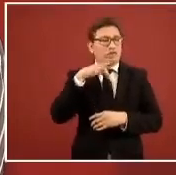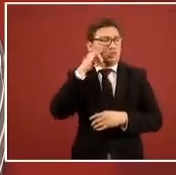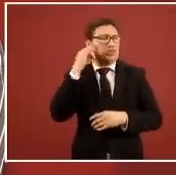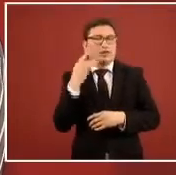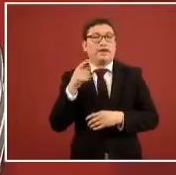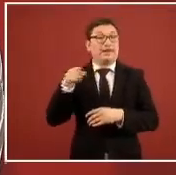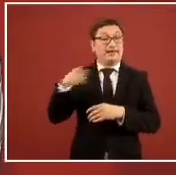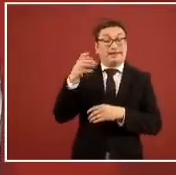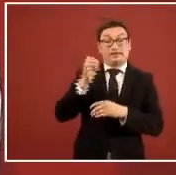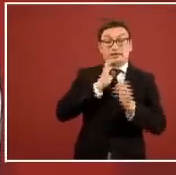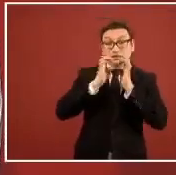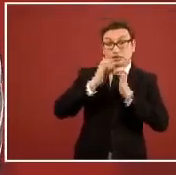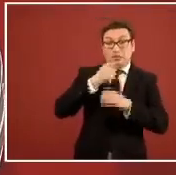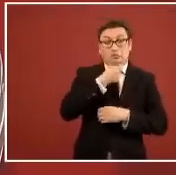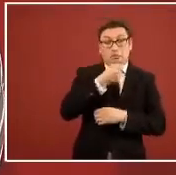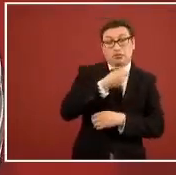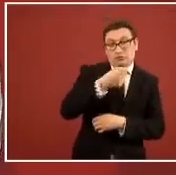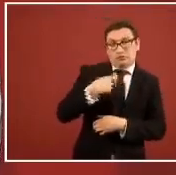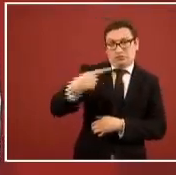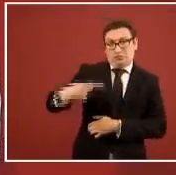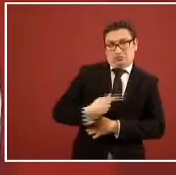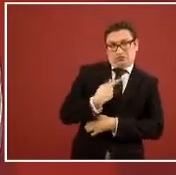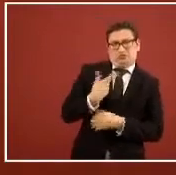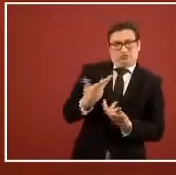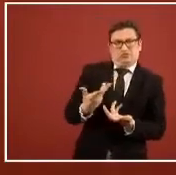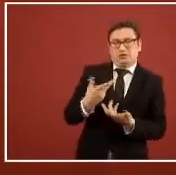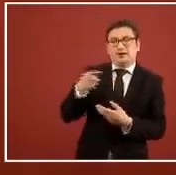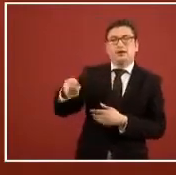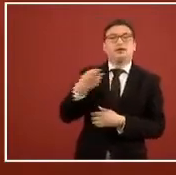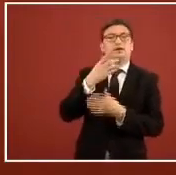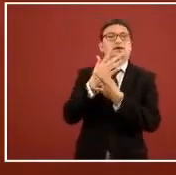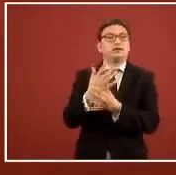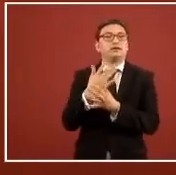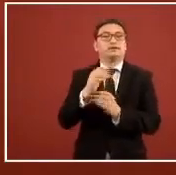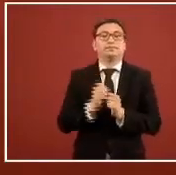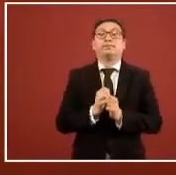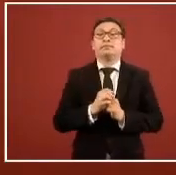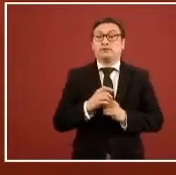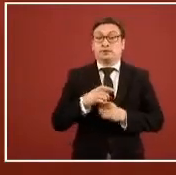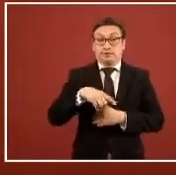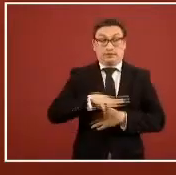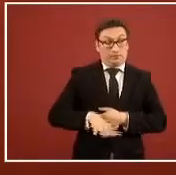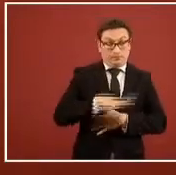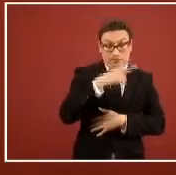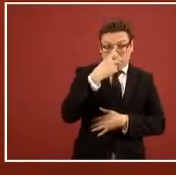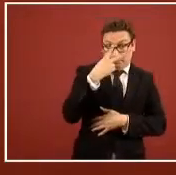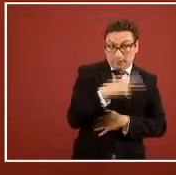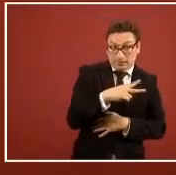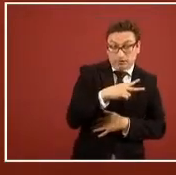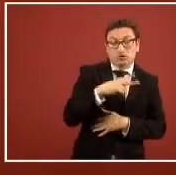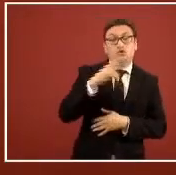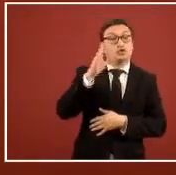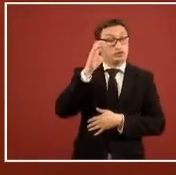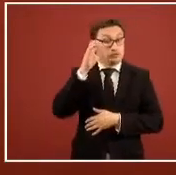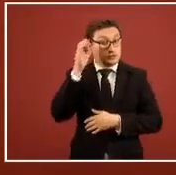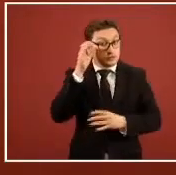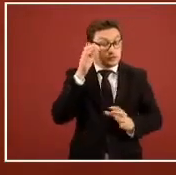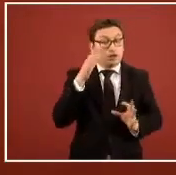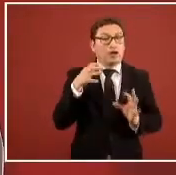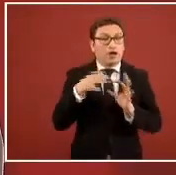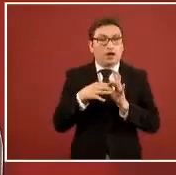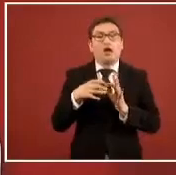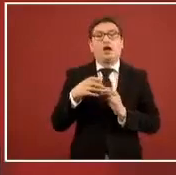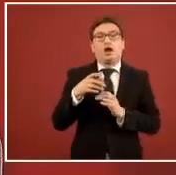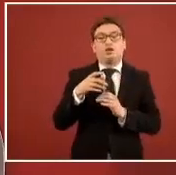el periodista que me entrevistó en ese momento es a que México y China son los